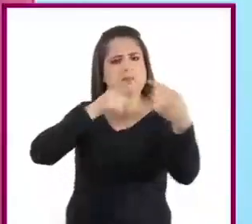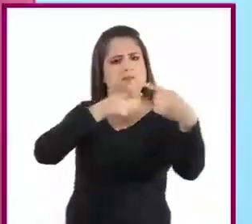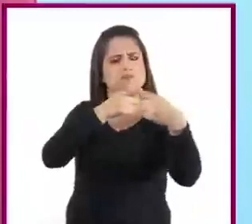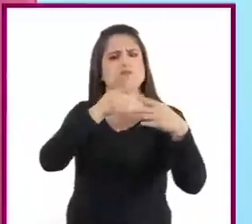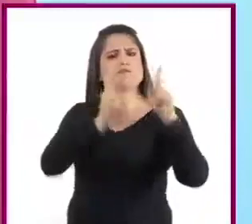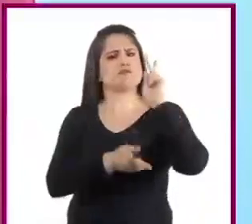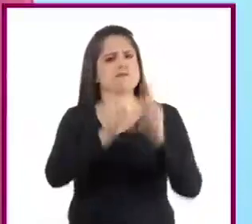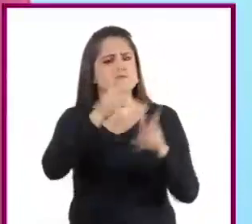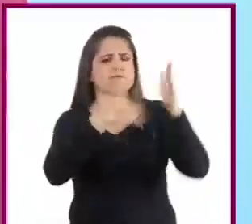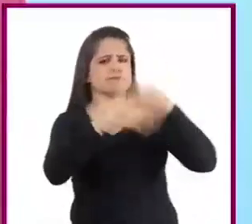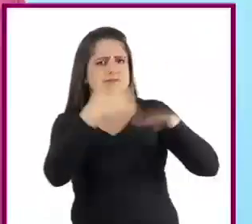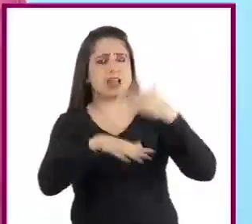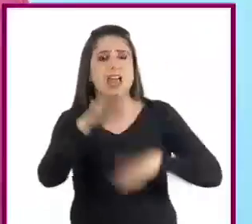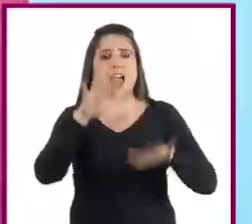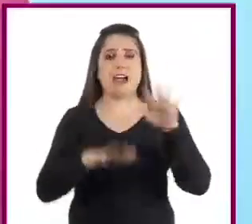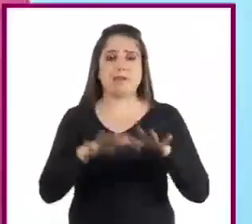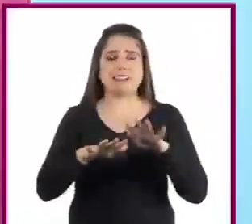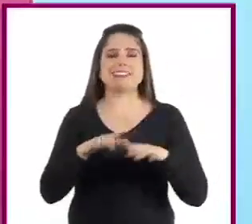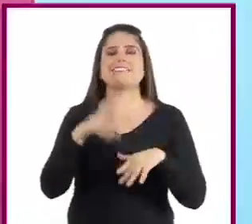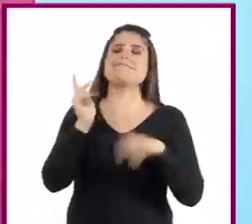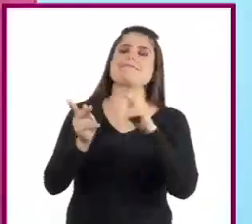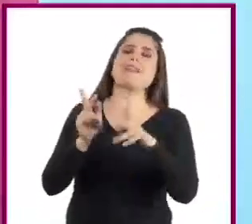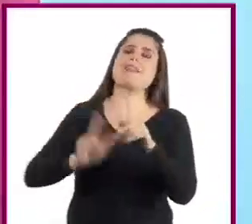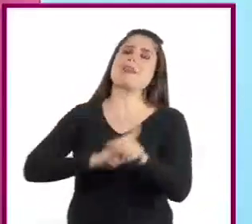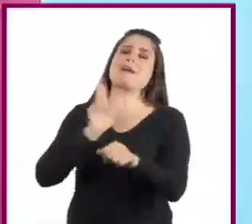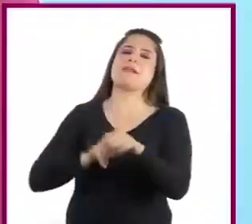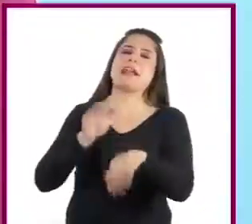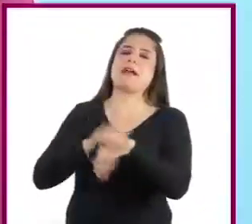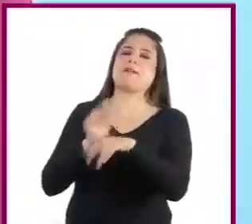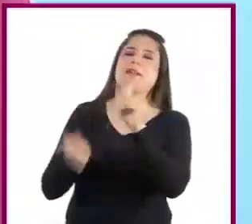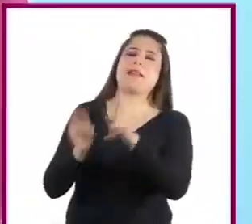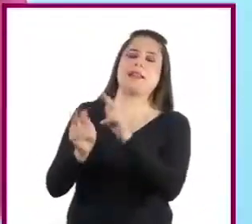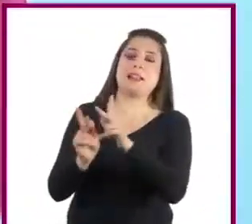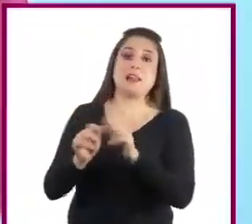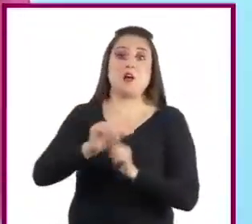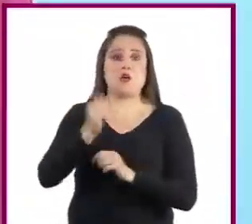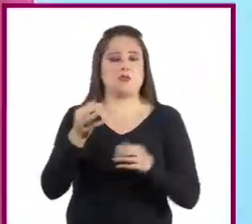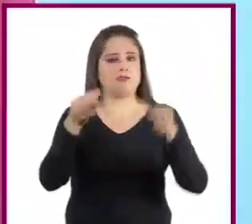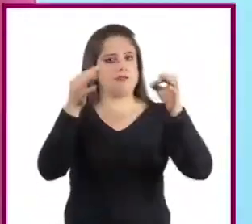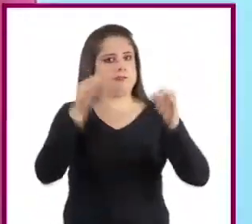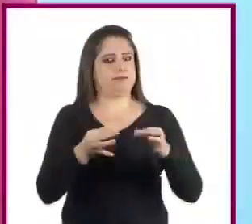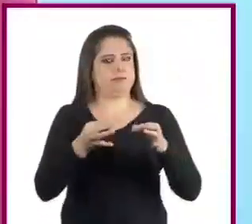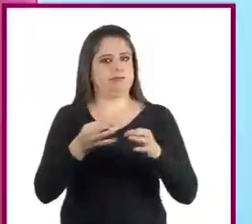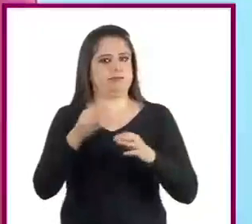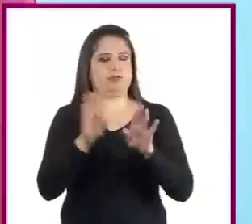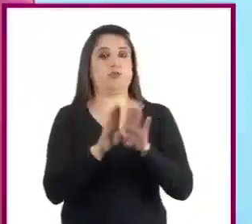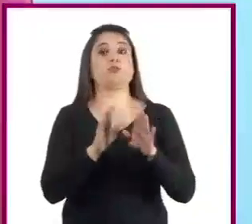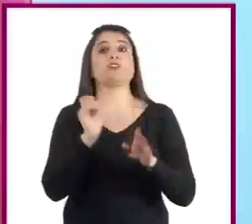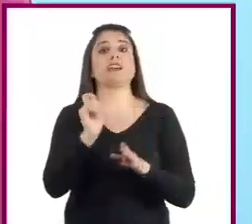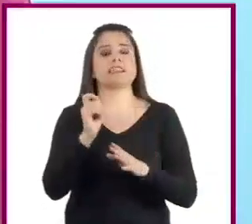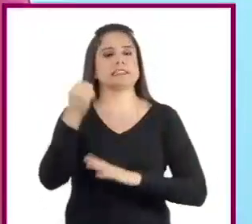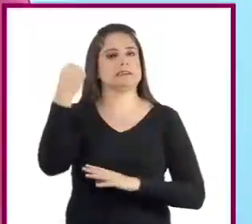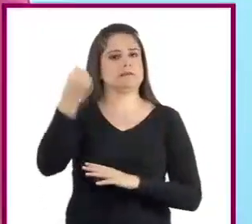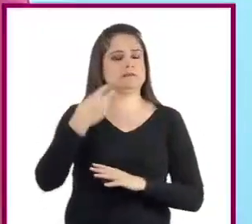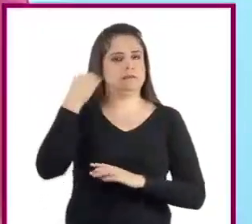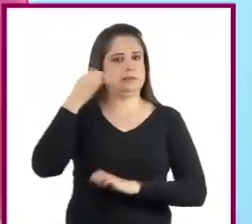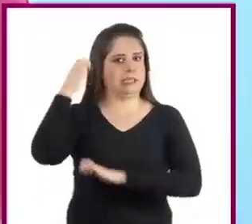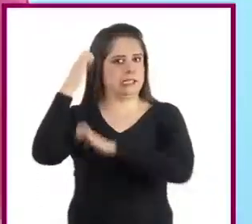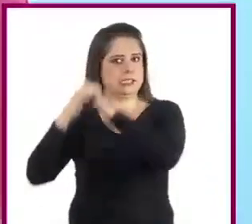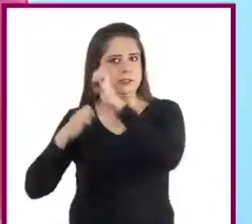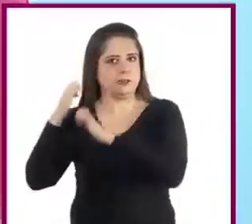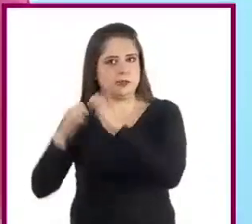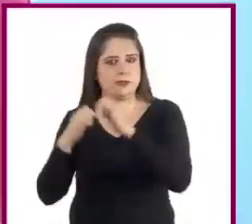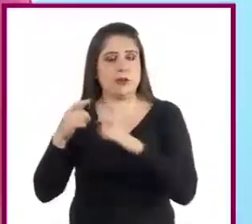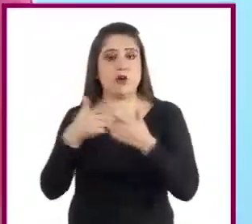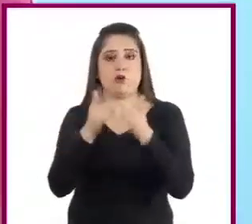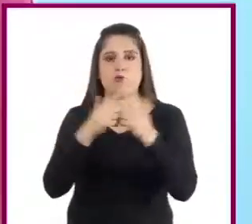algunas veces de manera informal y otras de manera formal, como cuando han tenido que exponer un tema frente